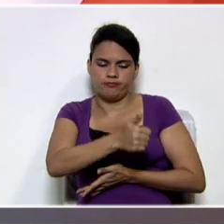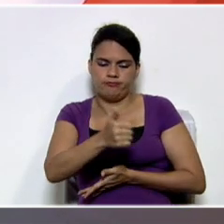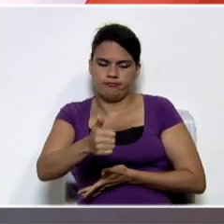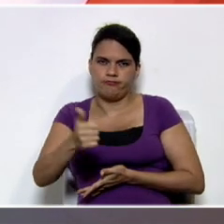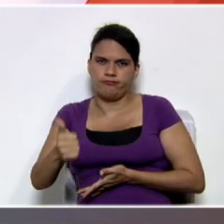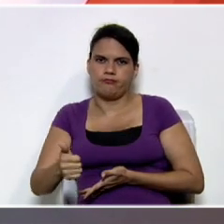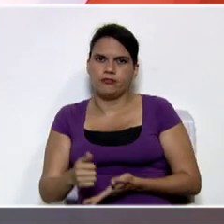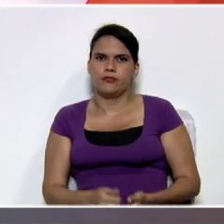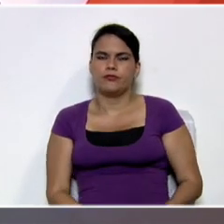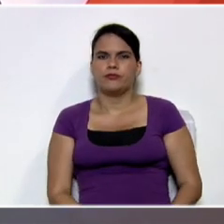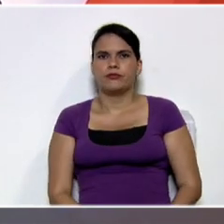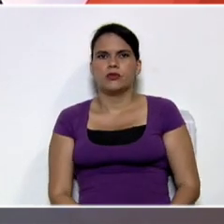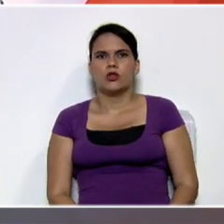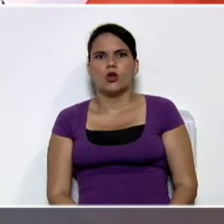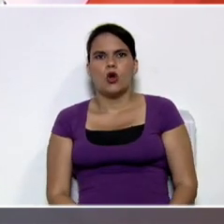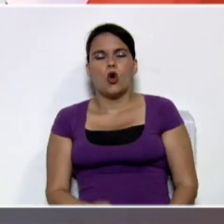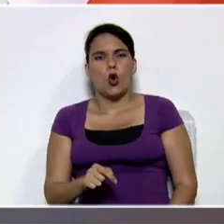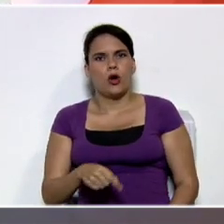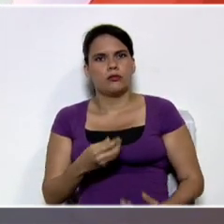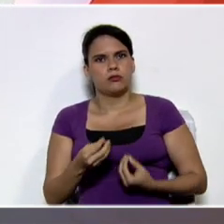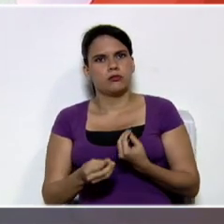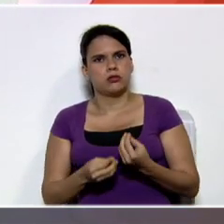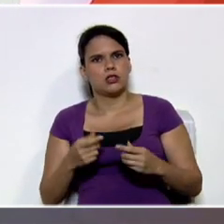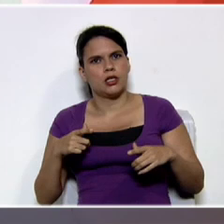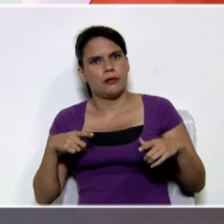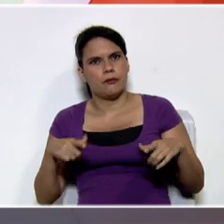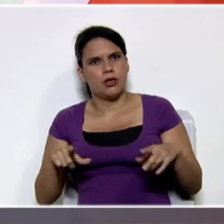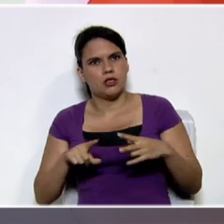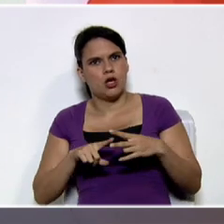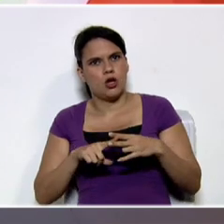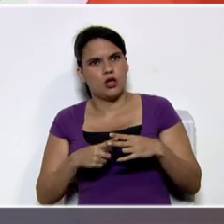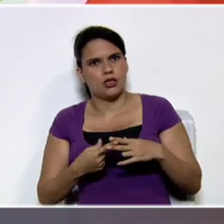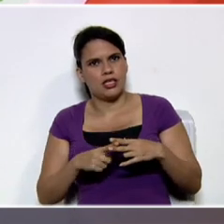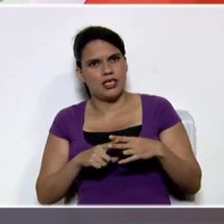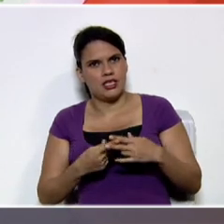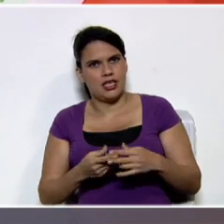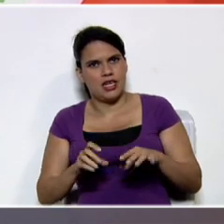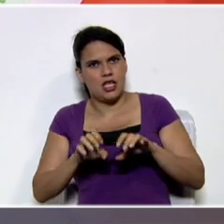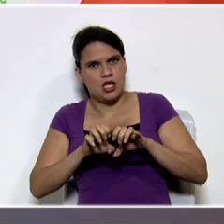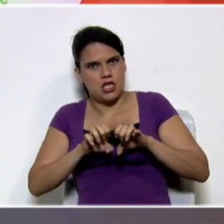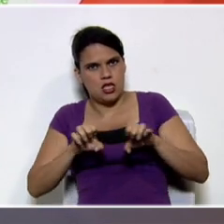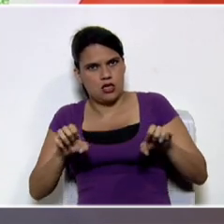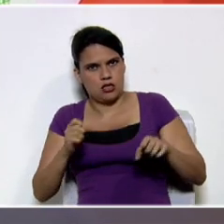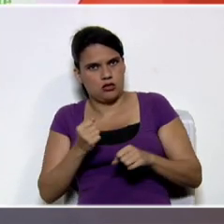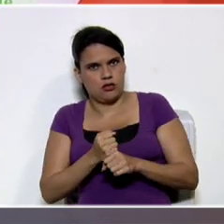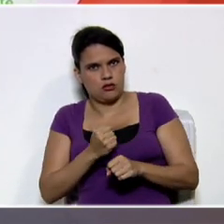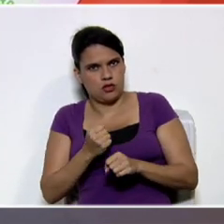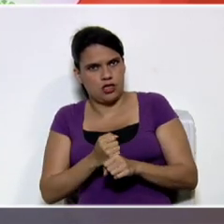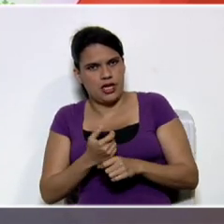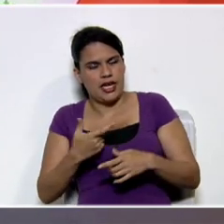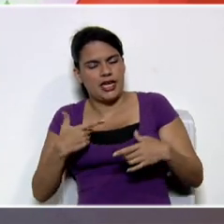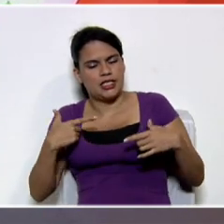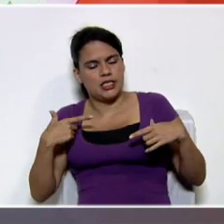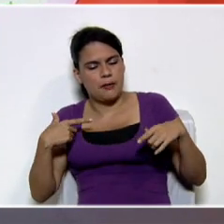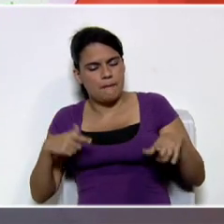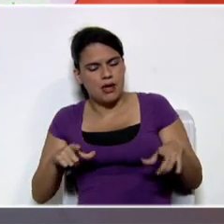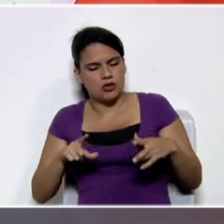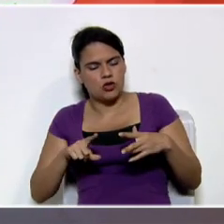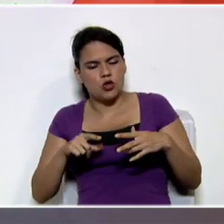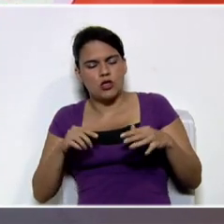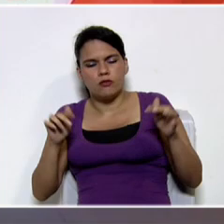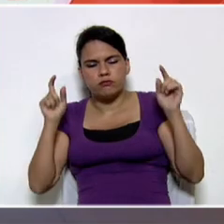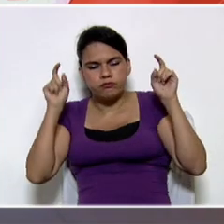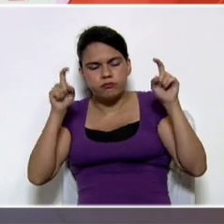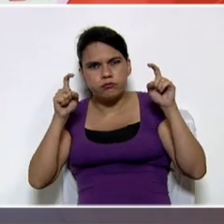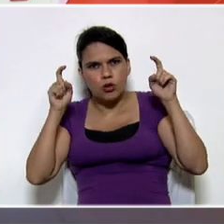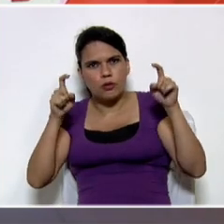ellos. Hoy vamos a dedicar este espacio a los talleres de educación laboral, ese espacio donde formamos por y para la vida. Para